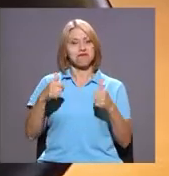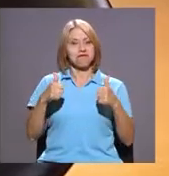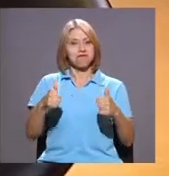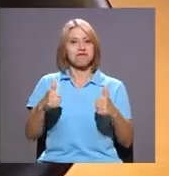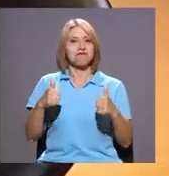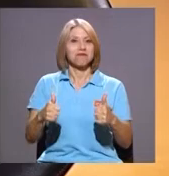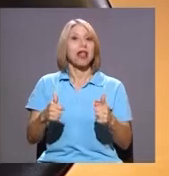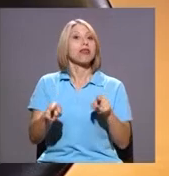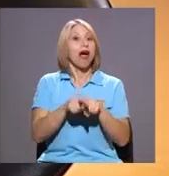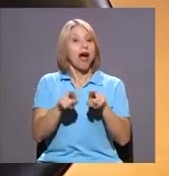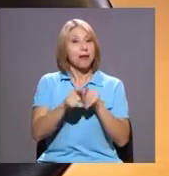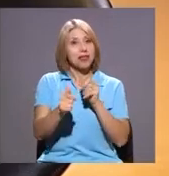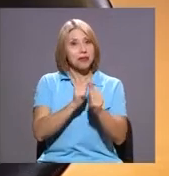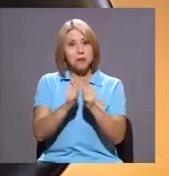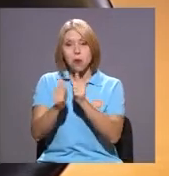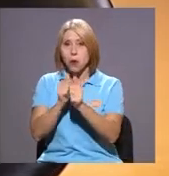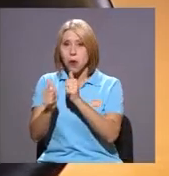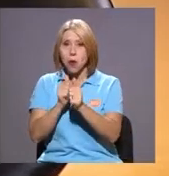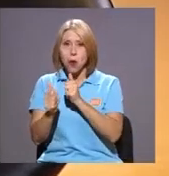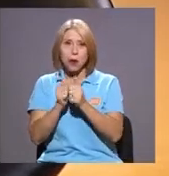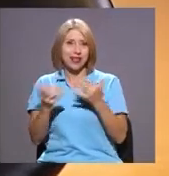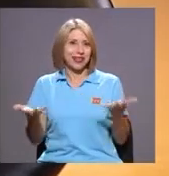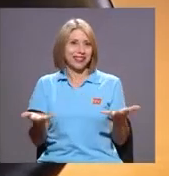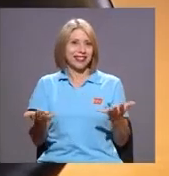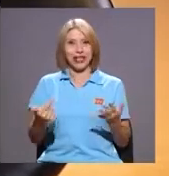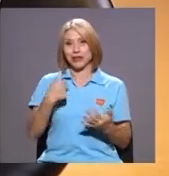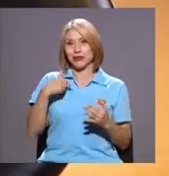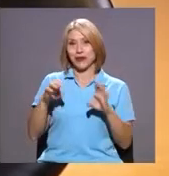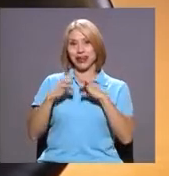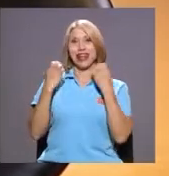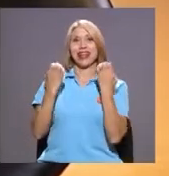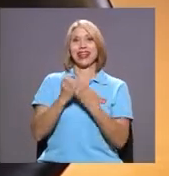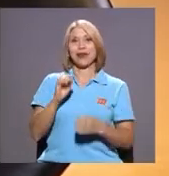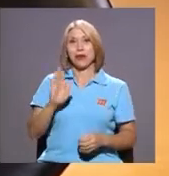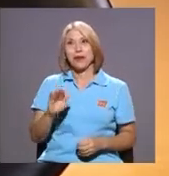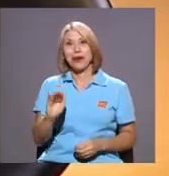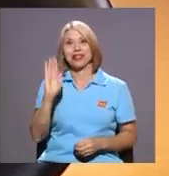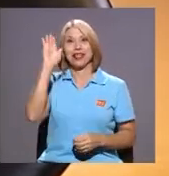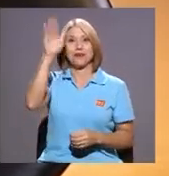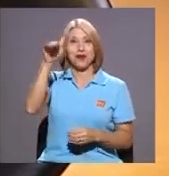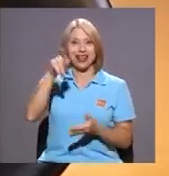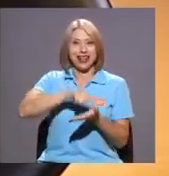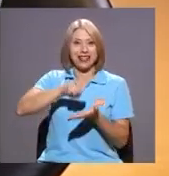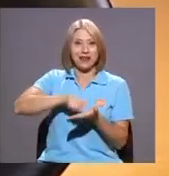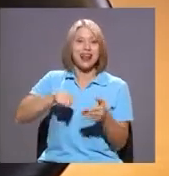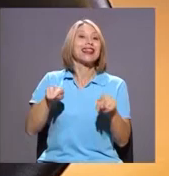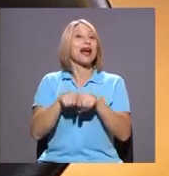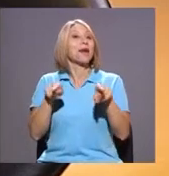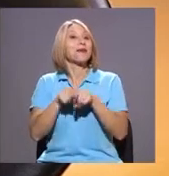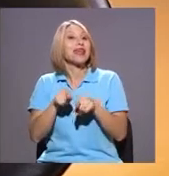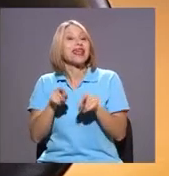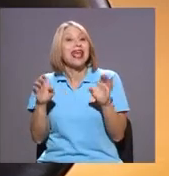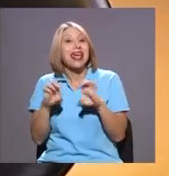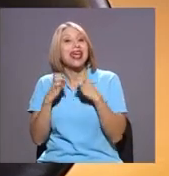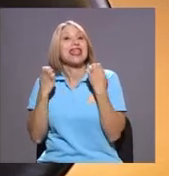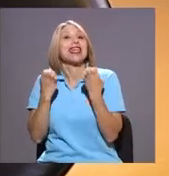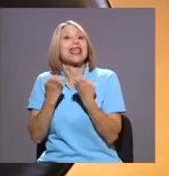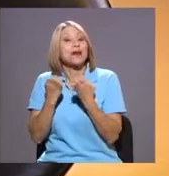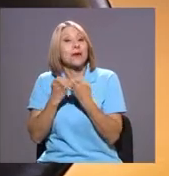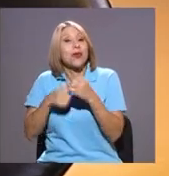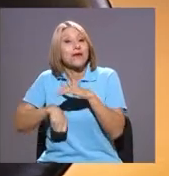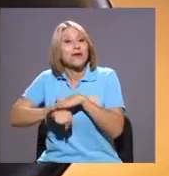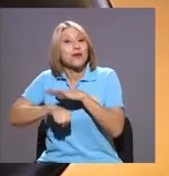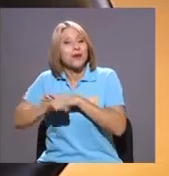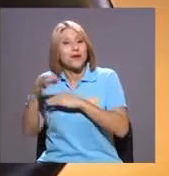El deportes también, pues por ahí mandaba yo en el equipo de básquetbol en la escuela, ah. en el equipito de fútbol femenino que había en el colegio, ese tipo